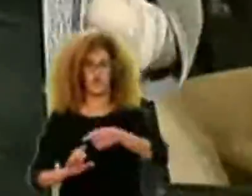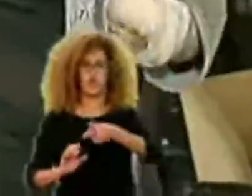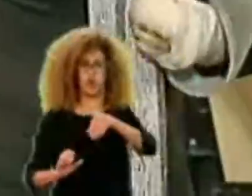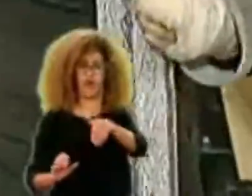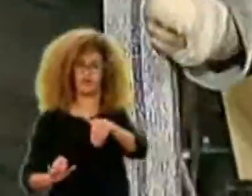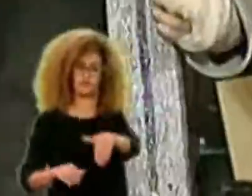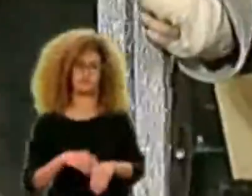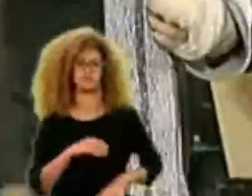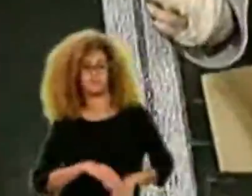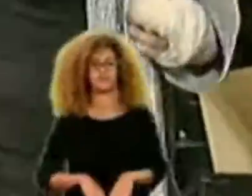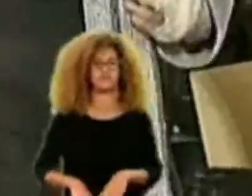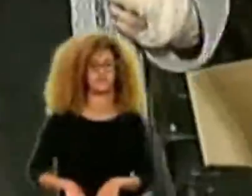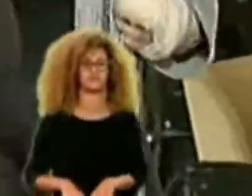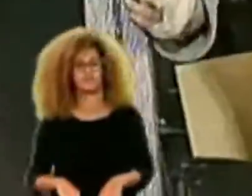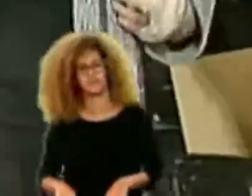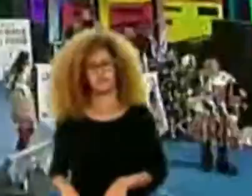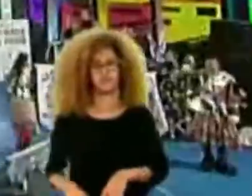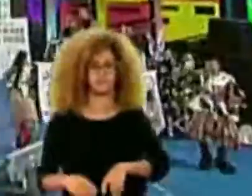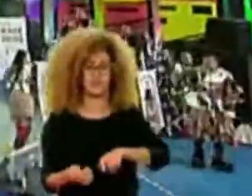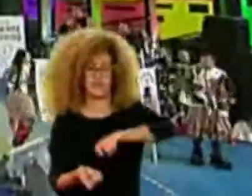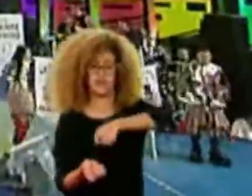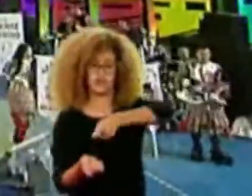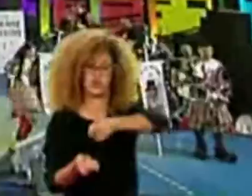¿Y el tornillo pa' cuándo?